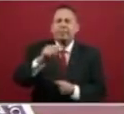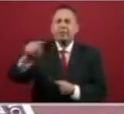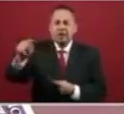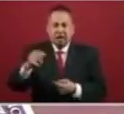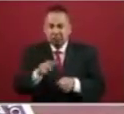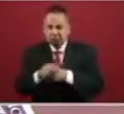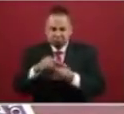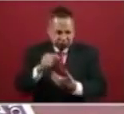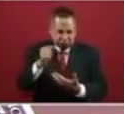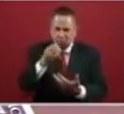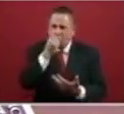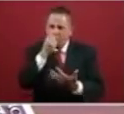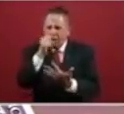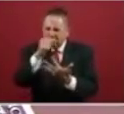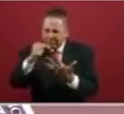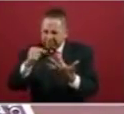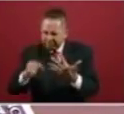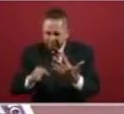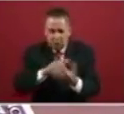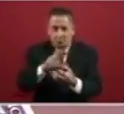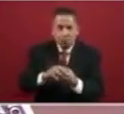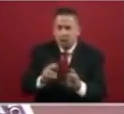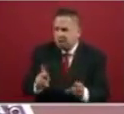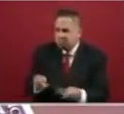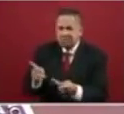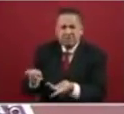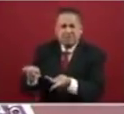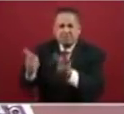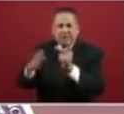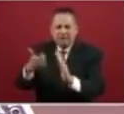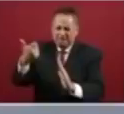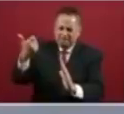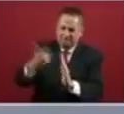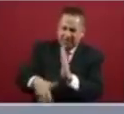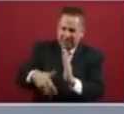canasta básica de alimentos y artículos de